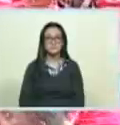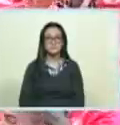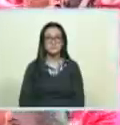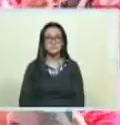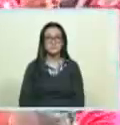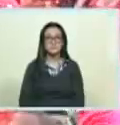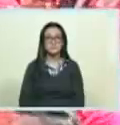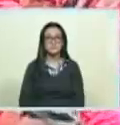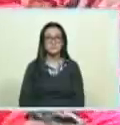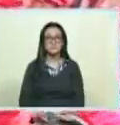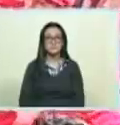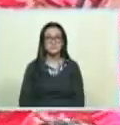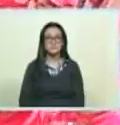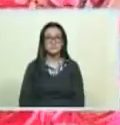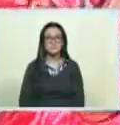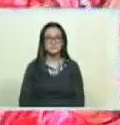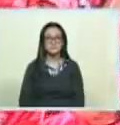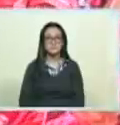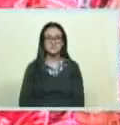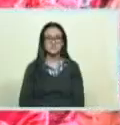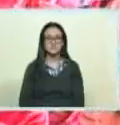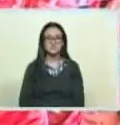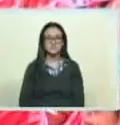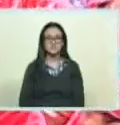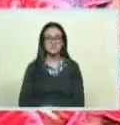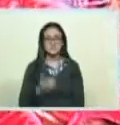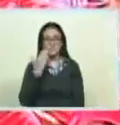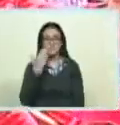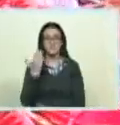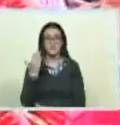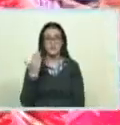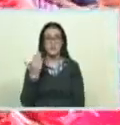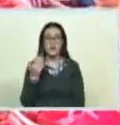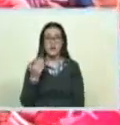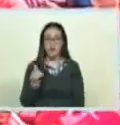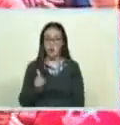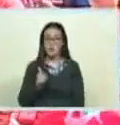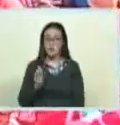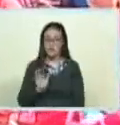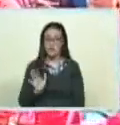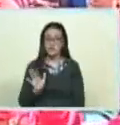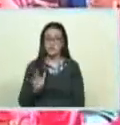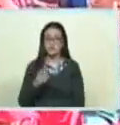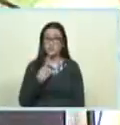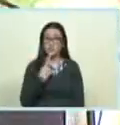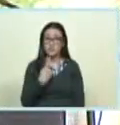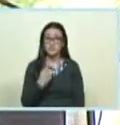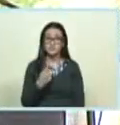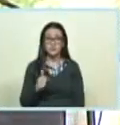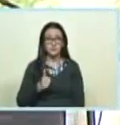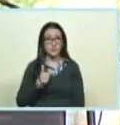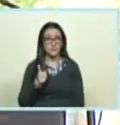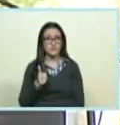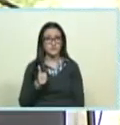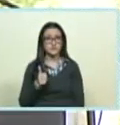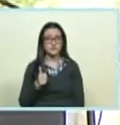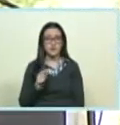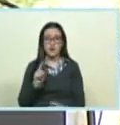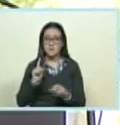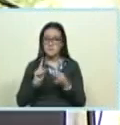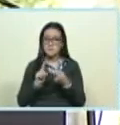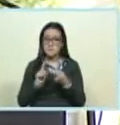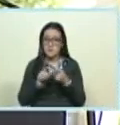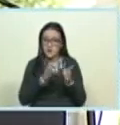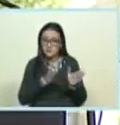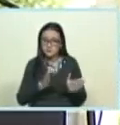Bueno, presidente Nicolás Maduro. Jennifer, aprovecho para decirle que estamos en la primera